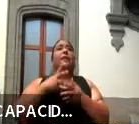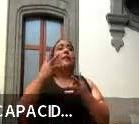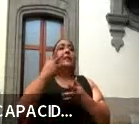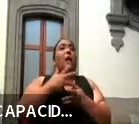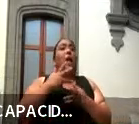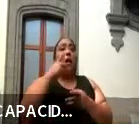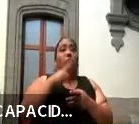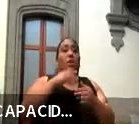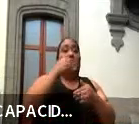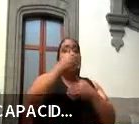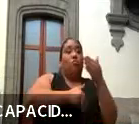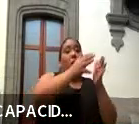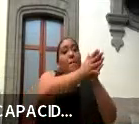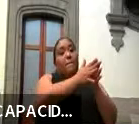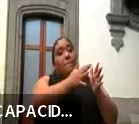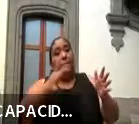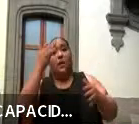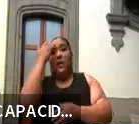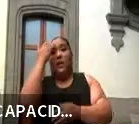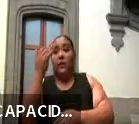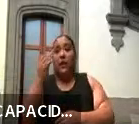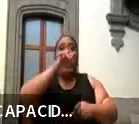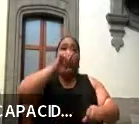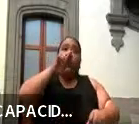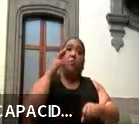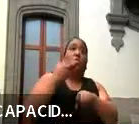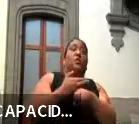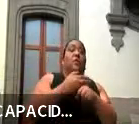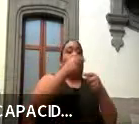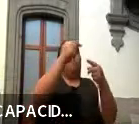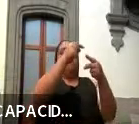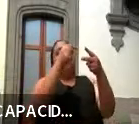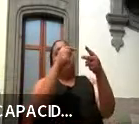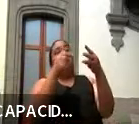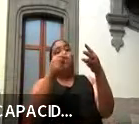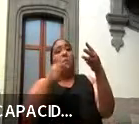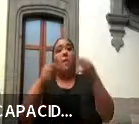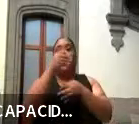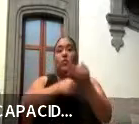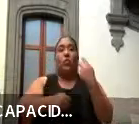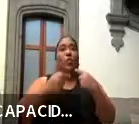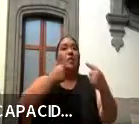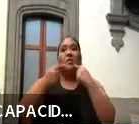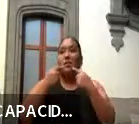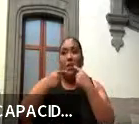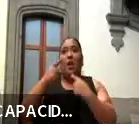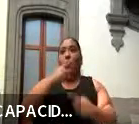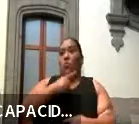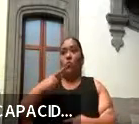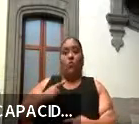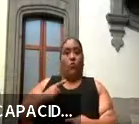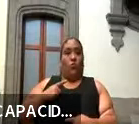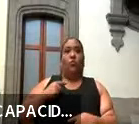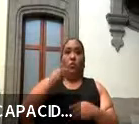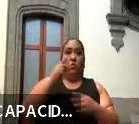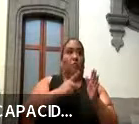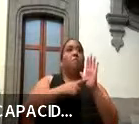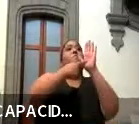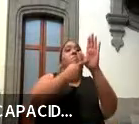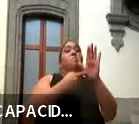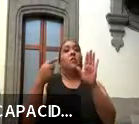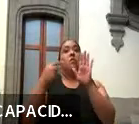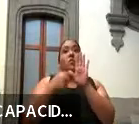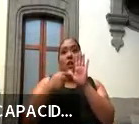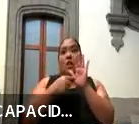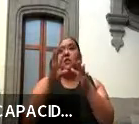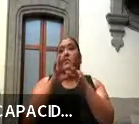indicadores y por sobre todo los espacios de diálogo que deben mantenerse al momento de la implementación del plan.